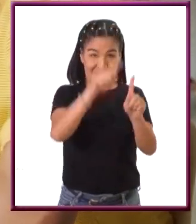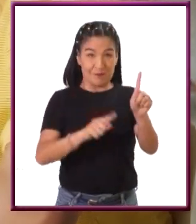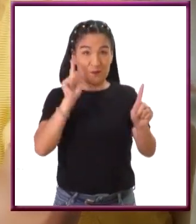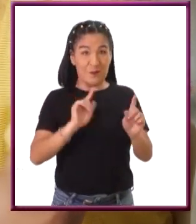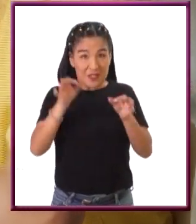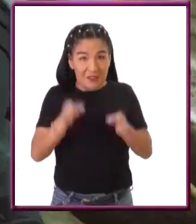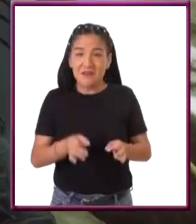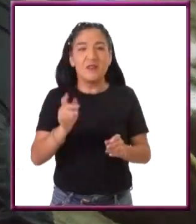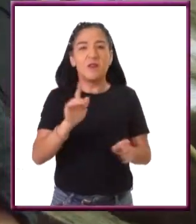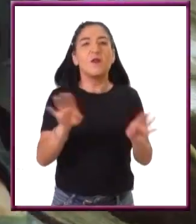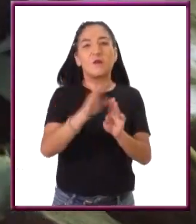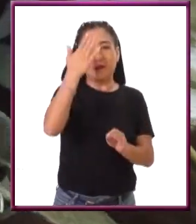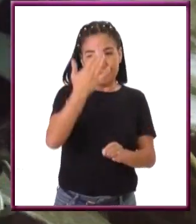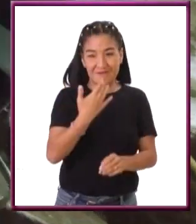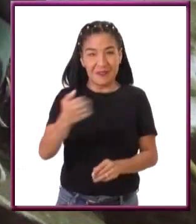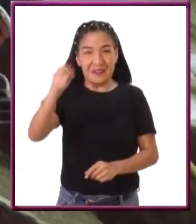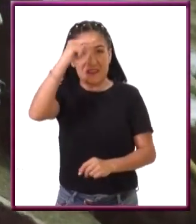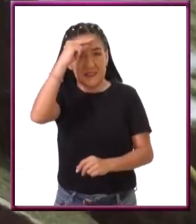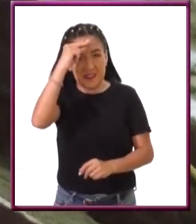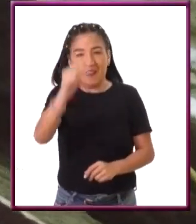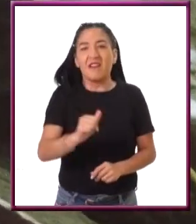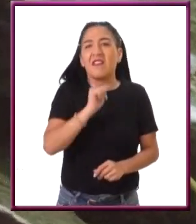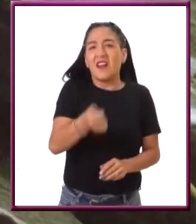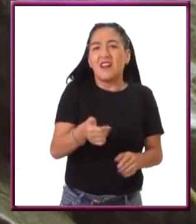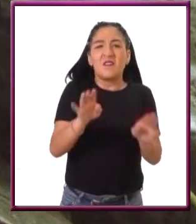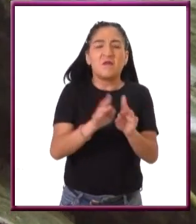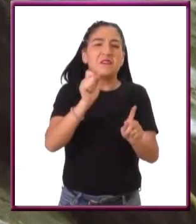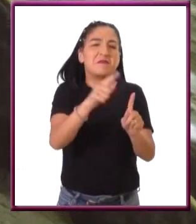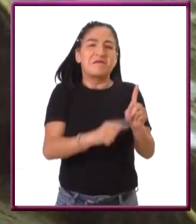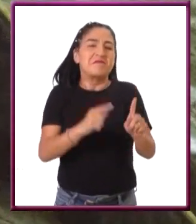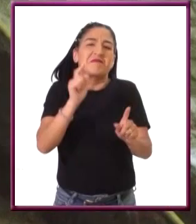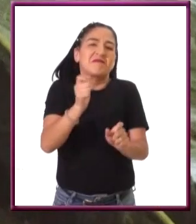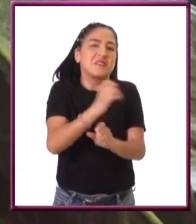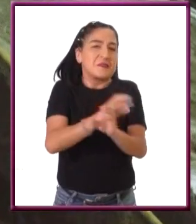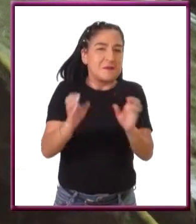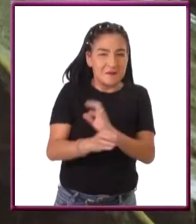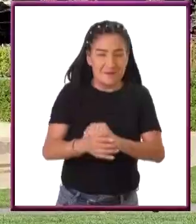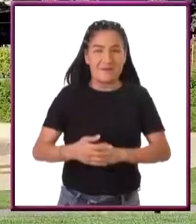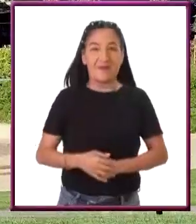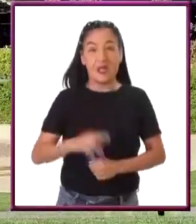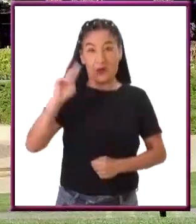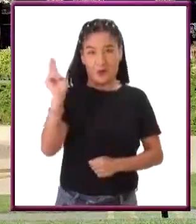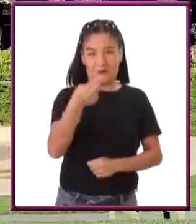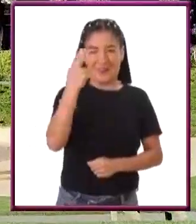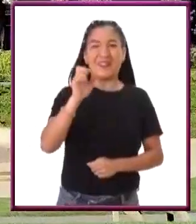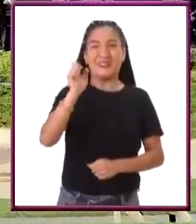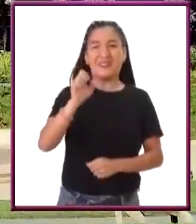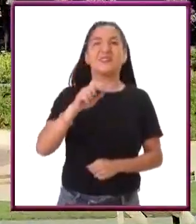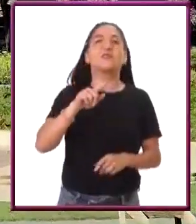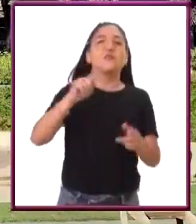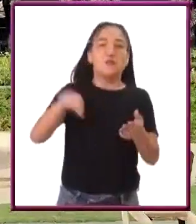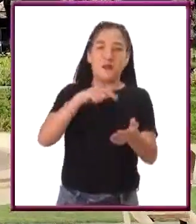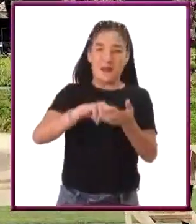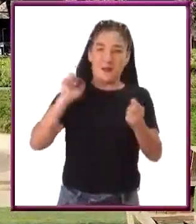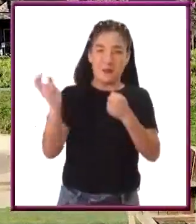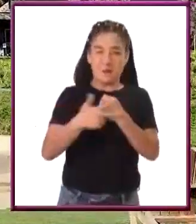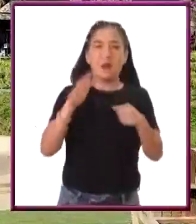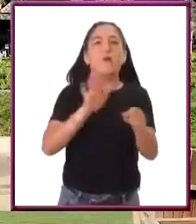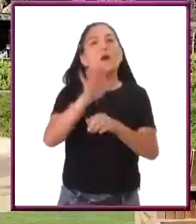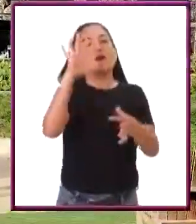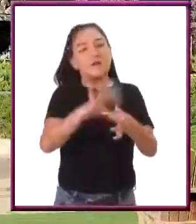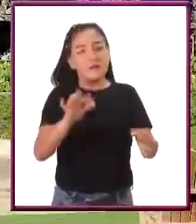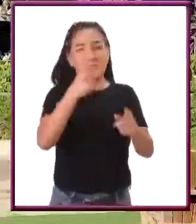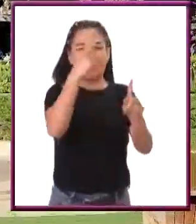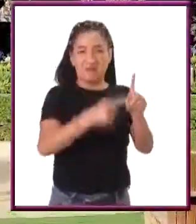su humanidad, de sus habilidades intelectuales y emociones. La Universidad de Stanford señala varios